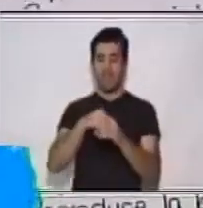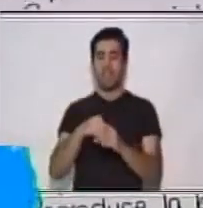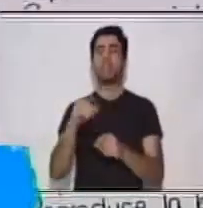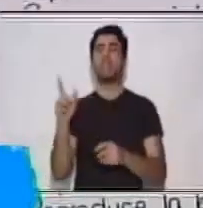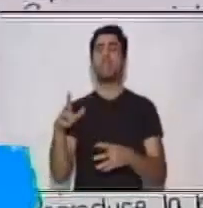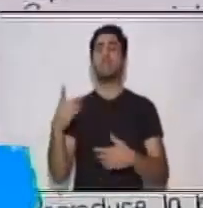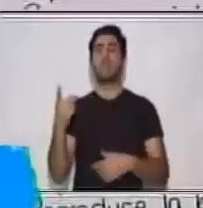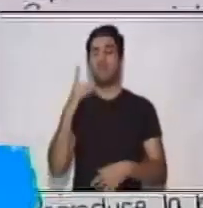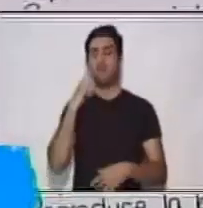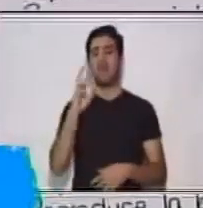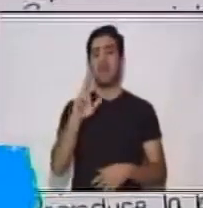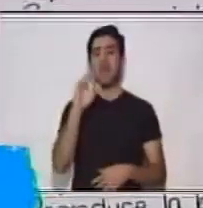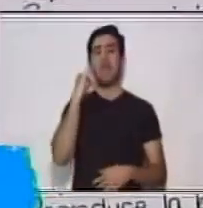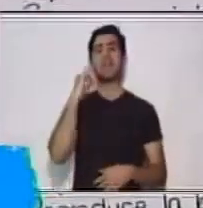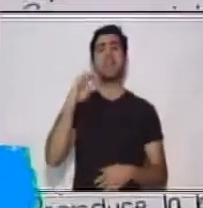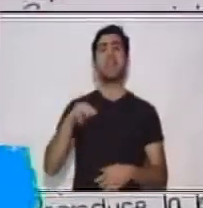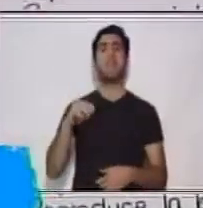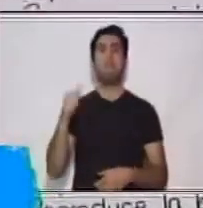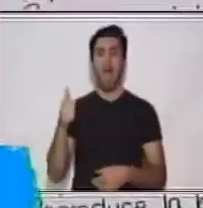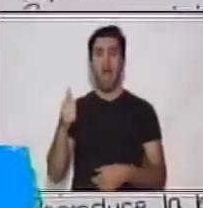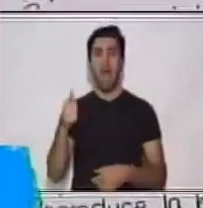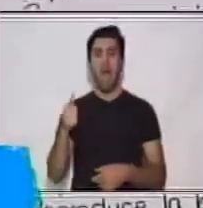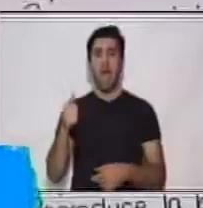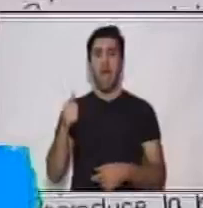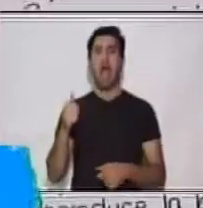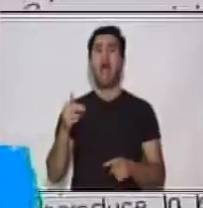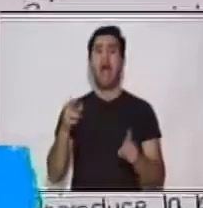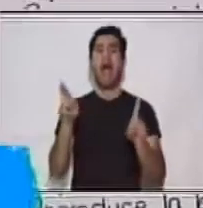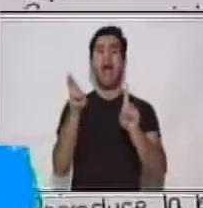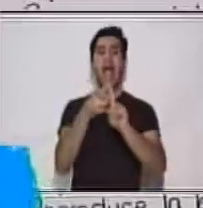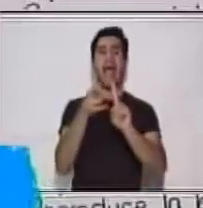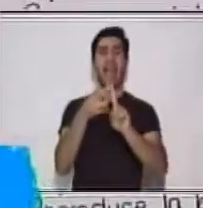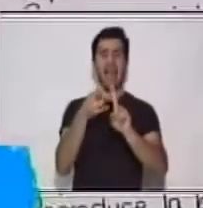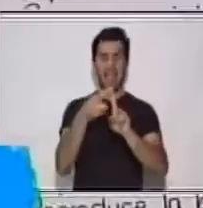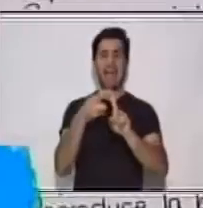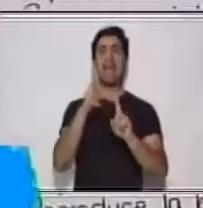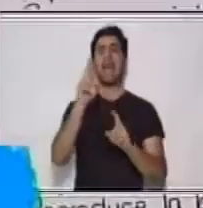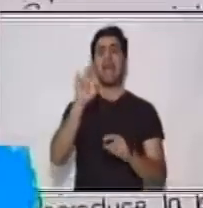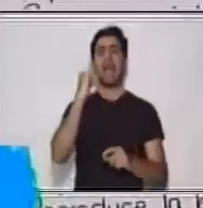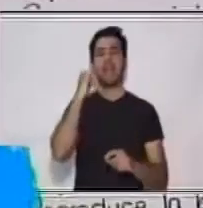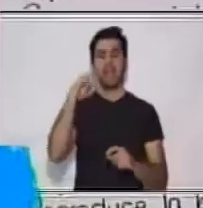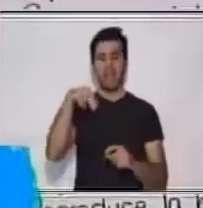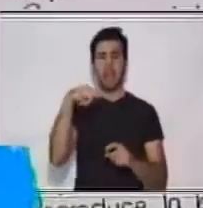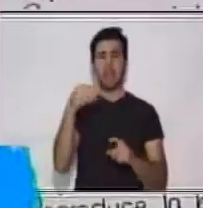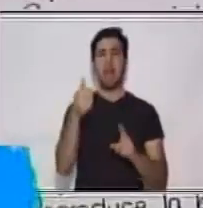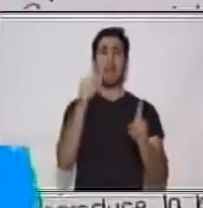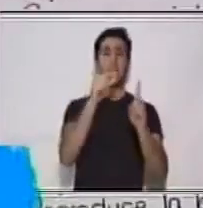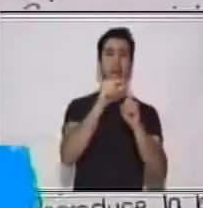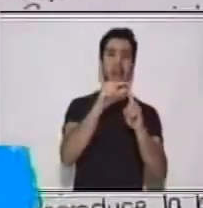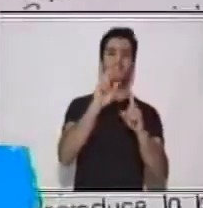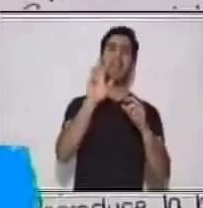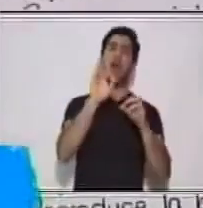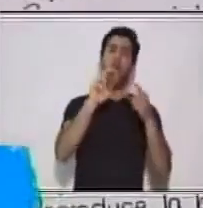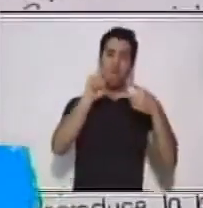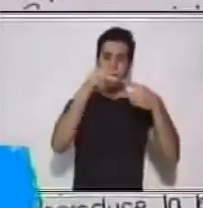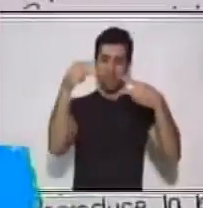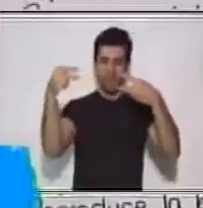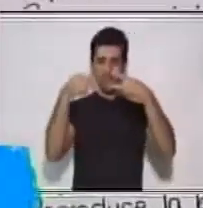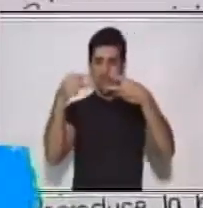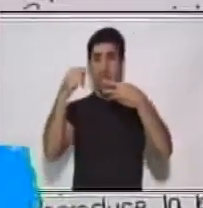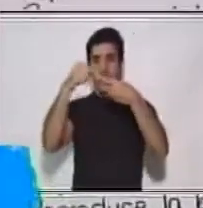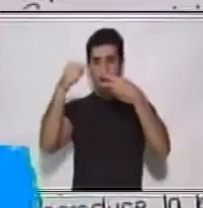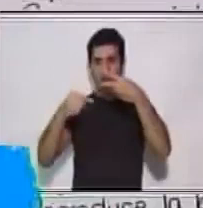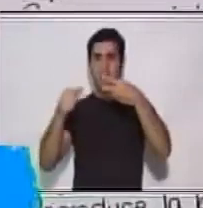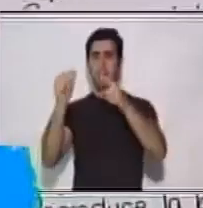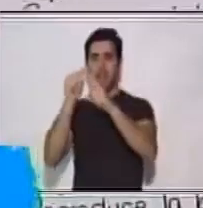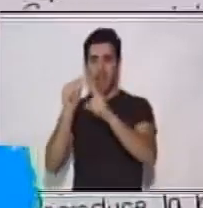es la rima. ¿Sí? Y la rima pues es la igualdad o semejanza de sonidos de 2 o más versos en un poema a partir